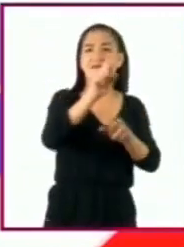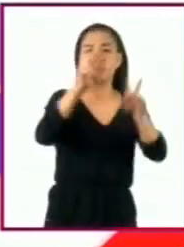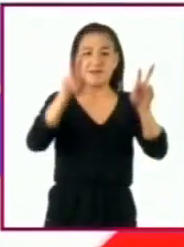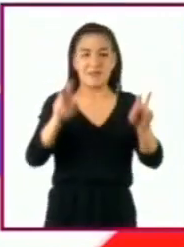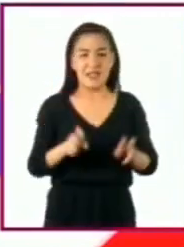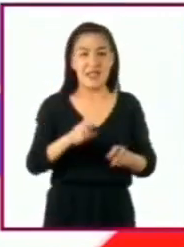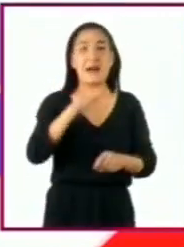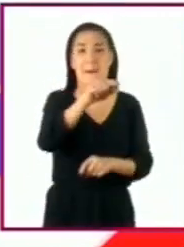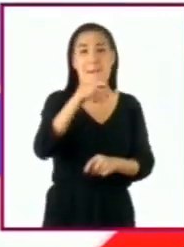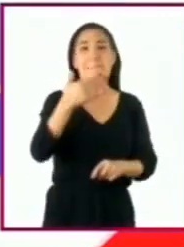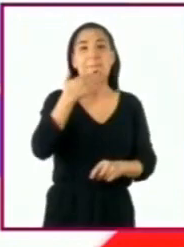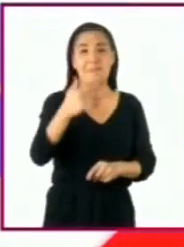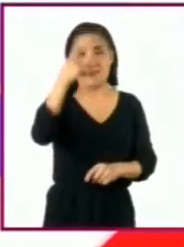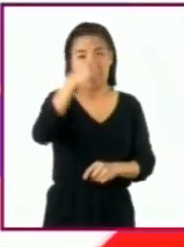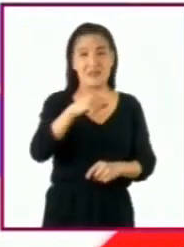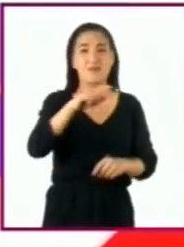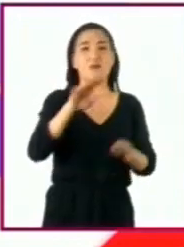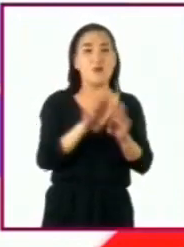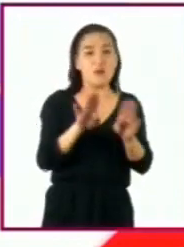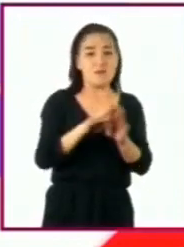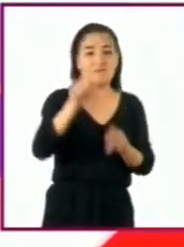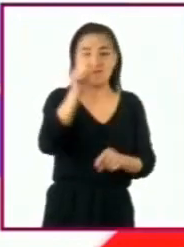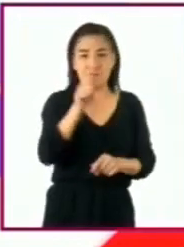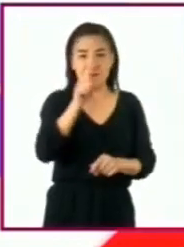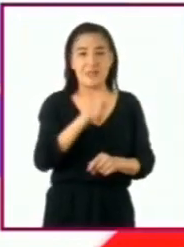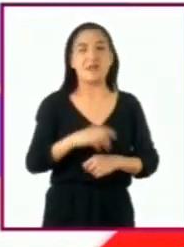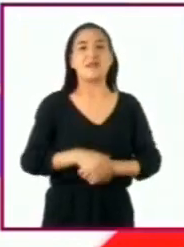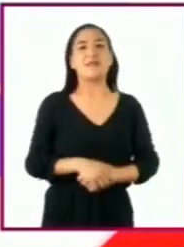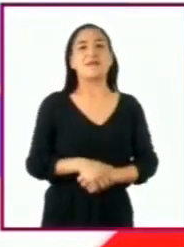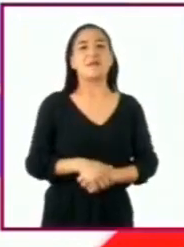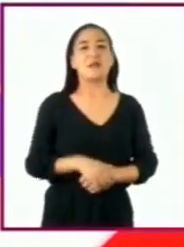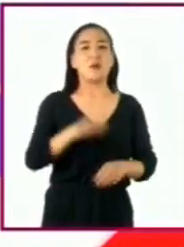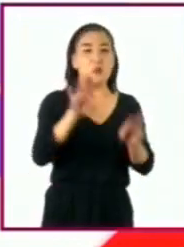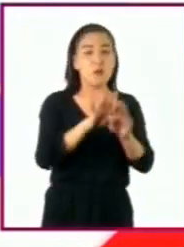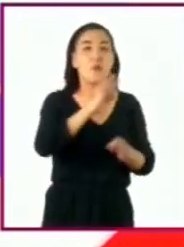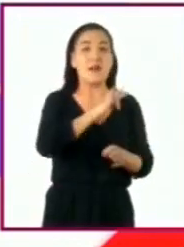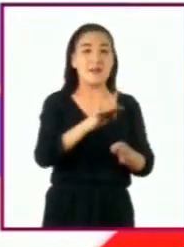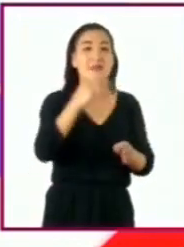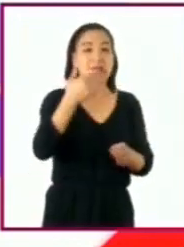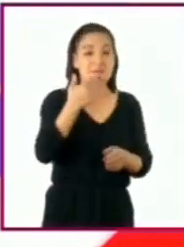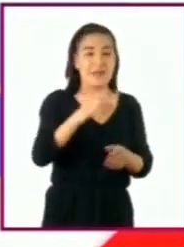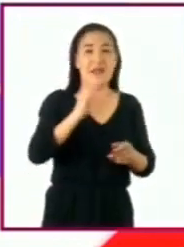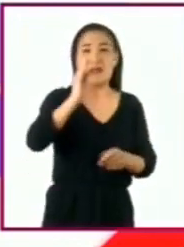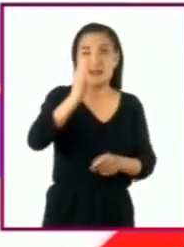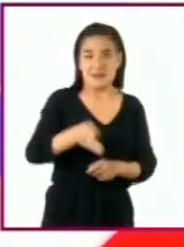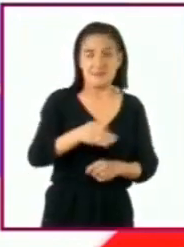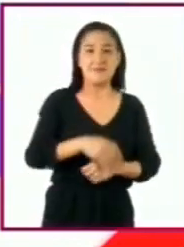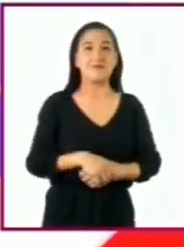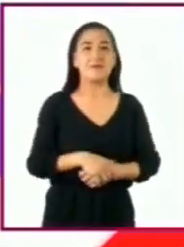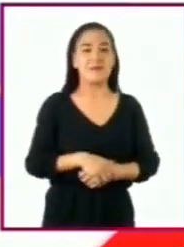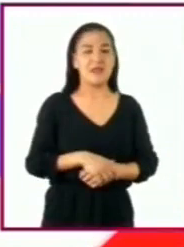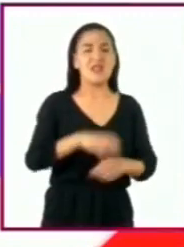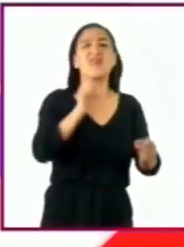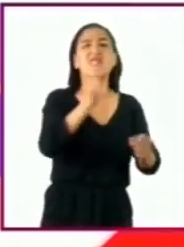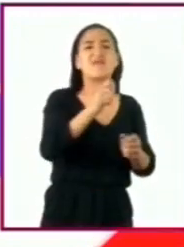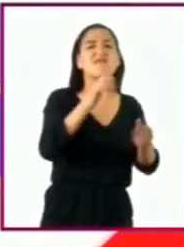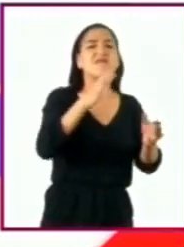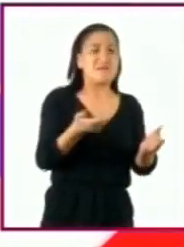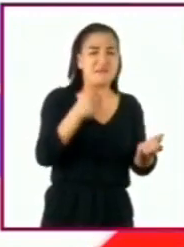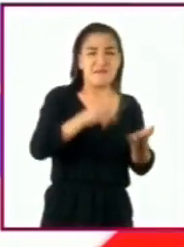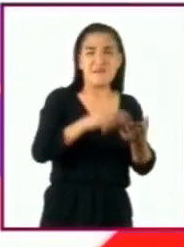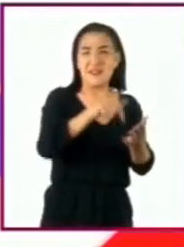adecuado el tipo de texto para obtener información? ¿Usa un lenguaje accesible? ¿Qué contiene?